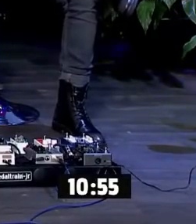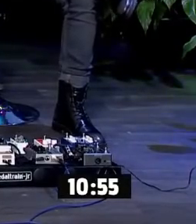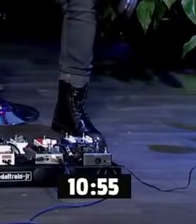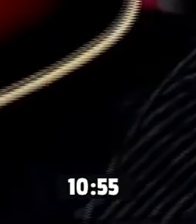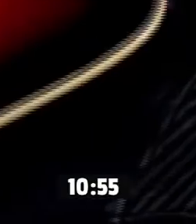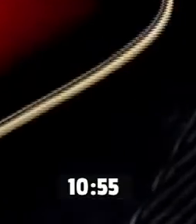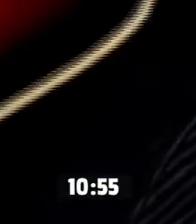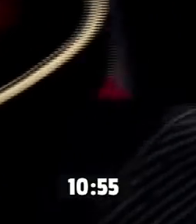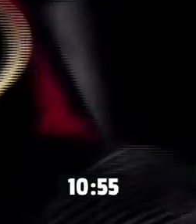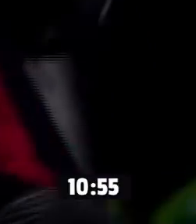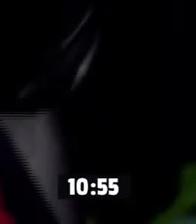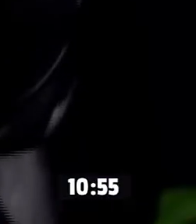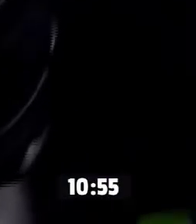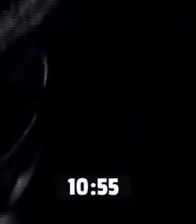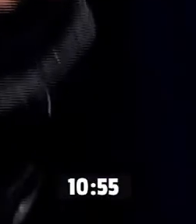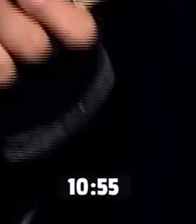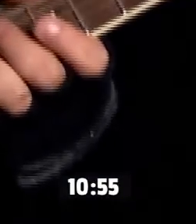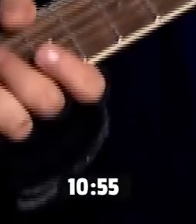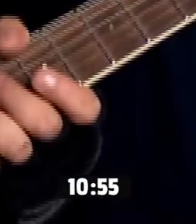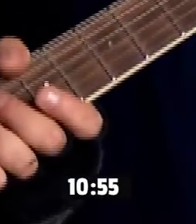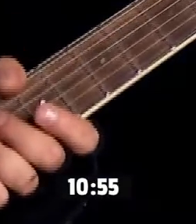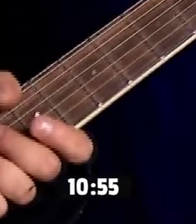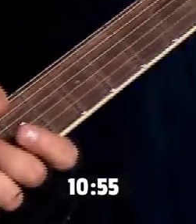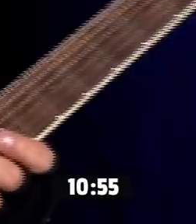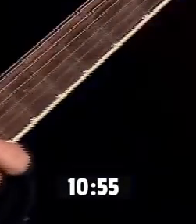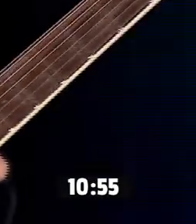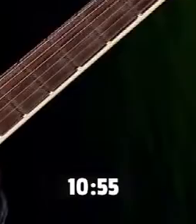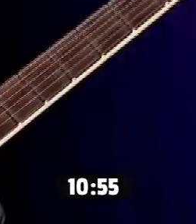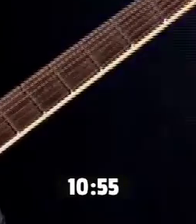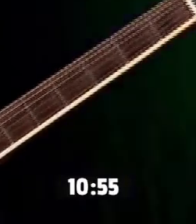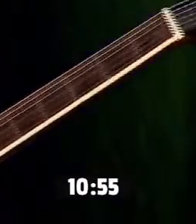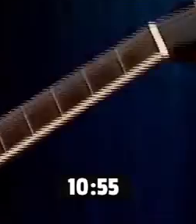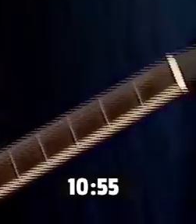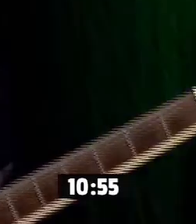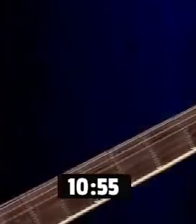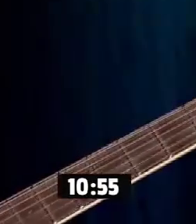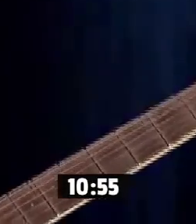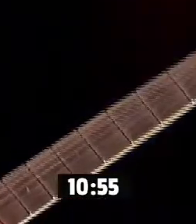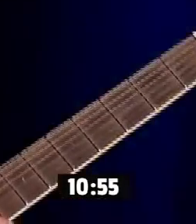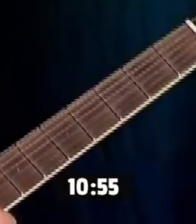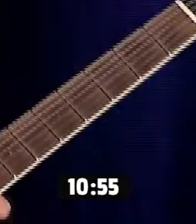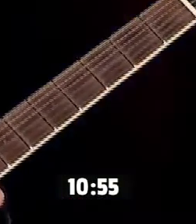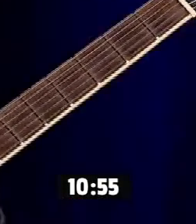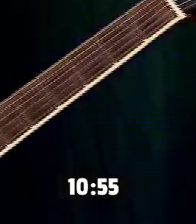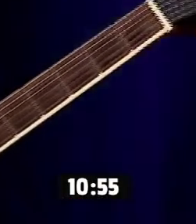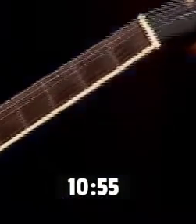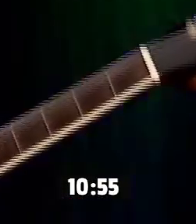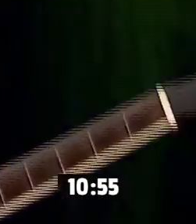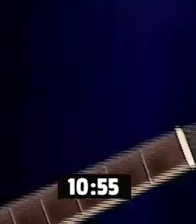las olas del mar que se van